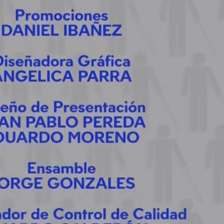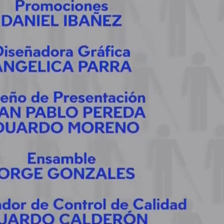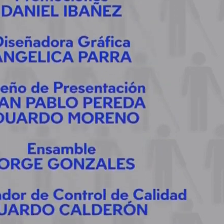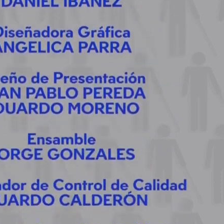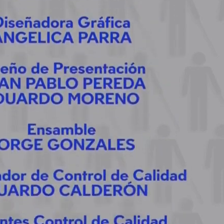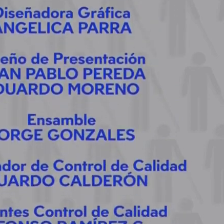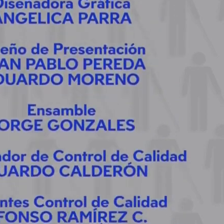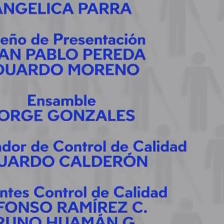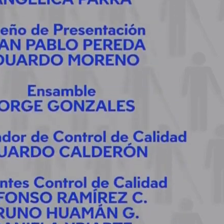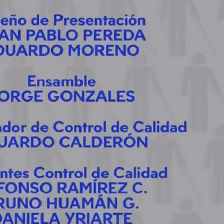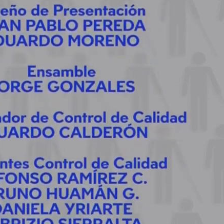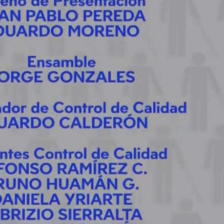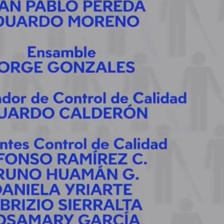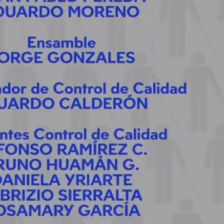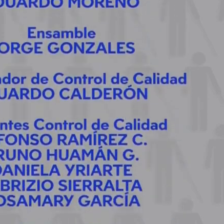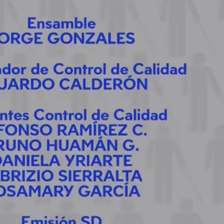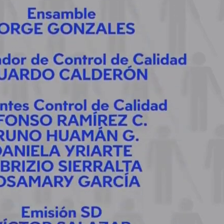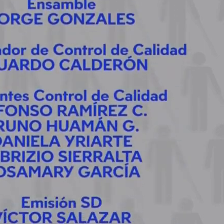¡Gracias!